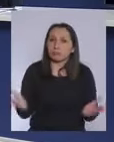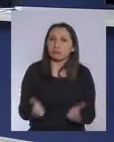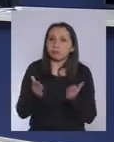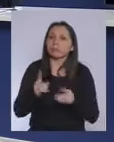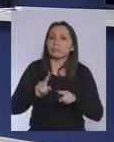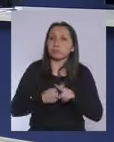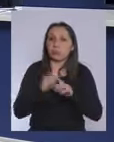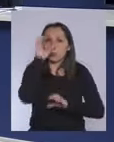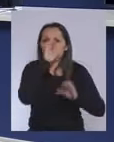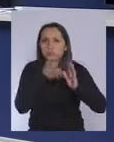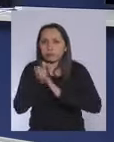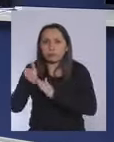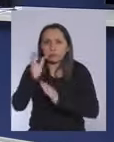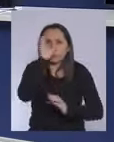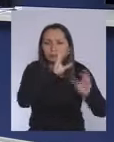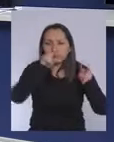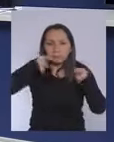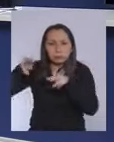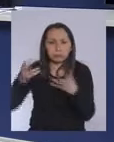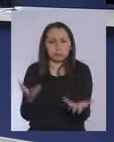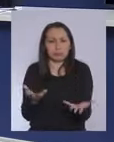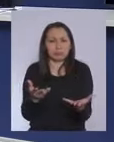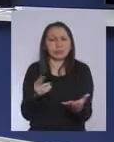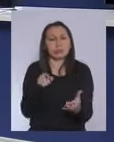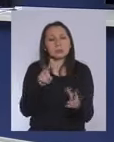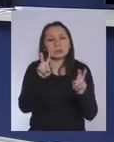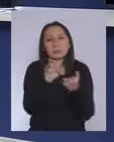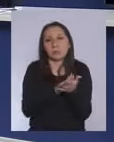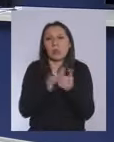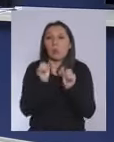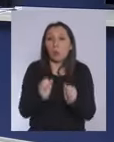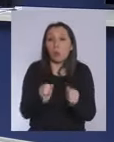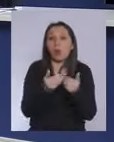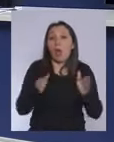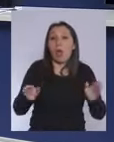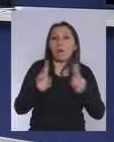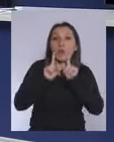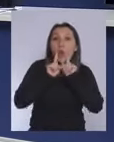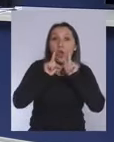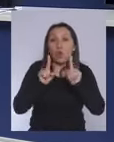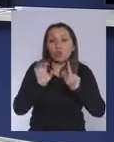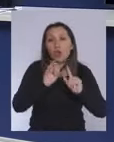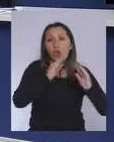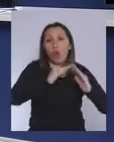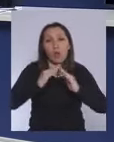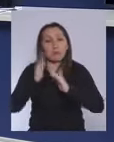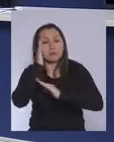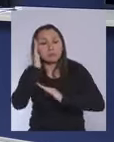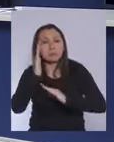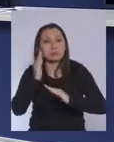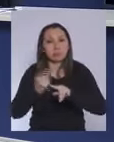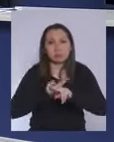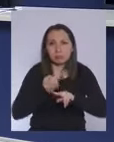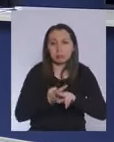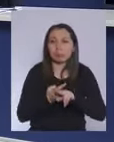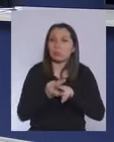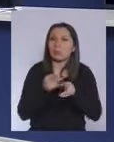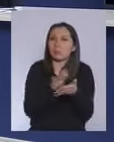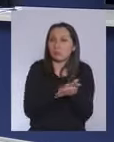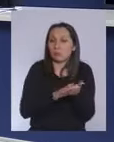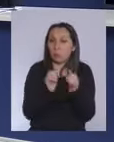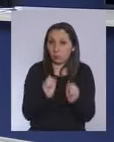el turismo en esas líneas se espera entonces que por ejemplo puedan funcionar hoteles o cabañas por ejemplo y si es así si esto